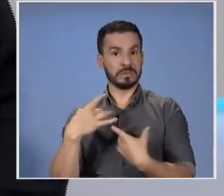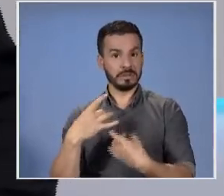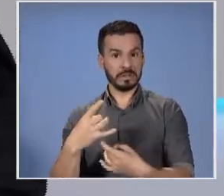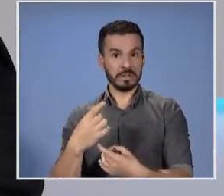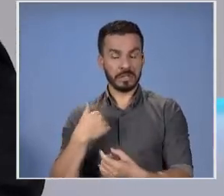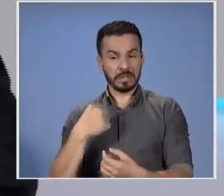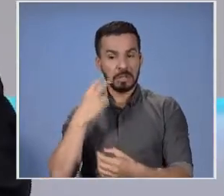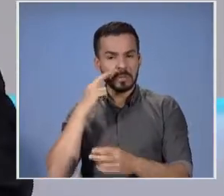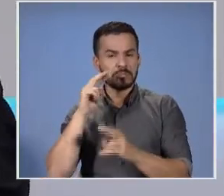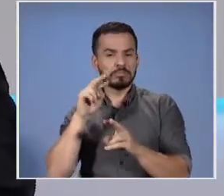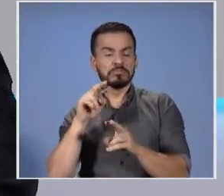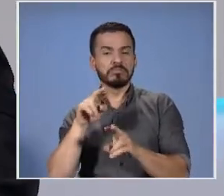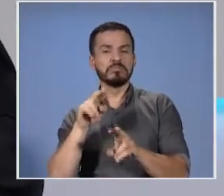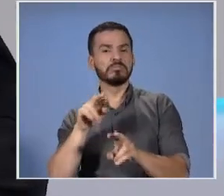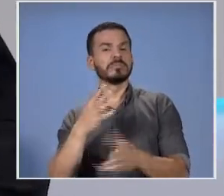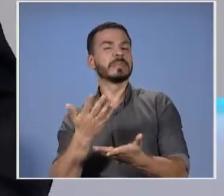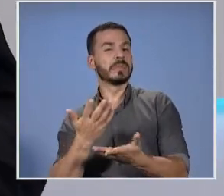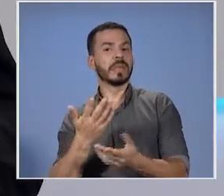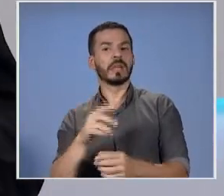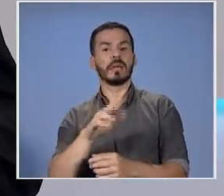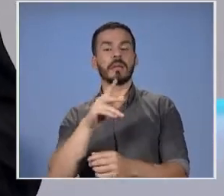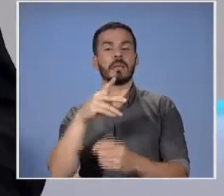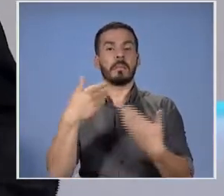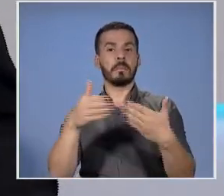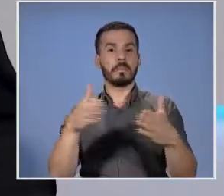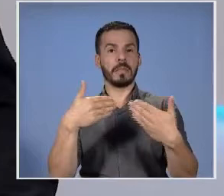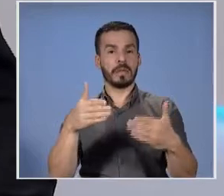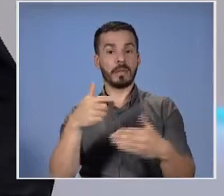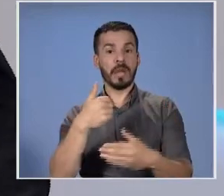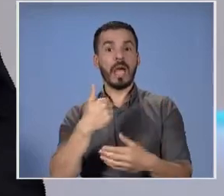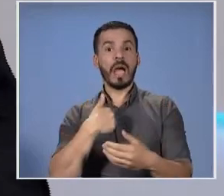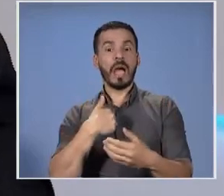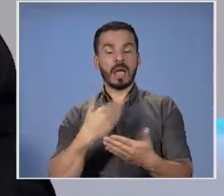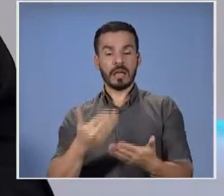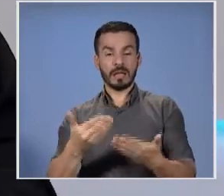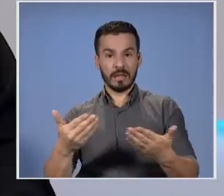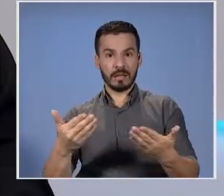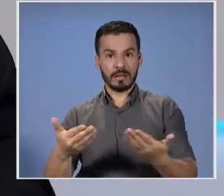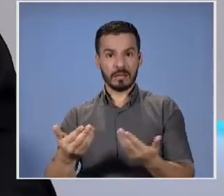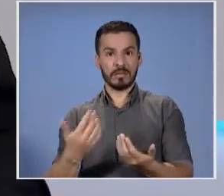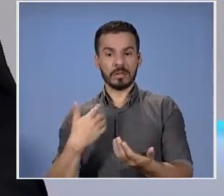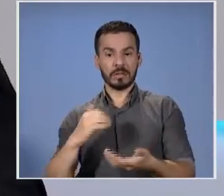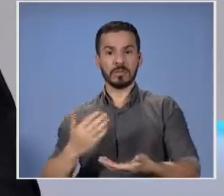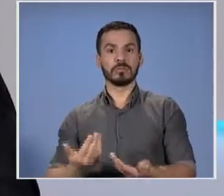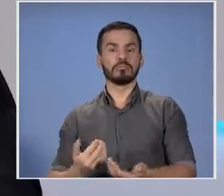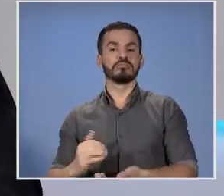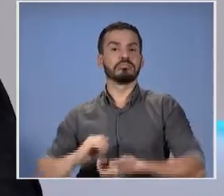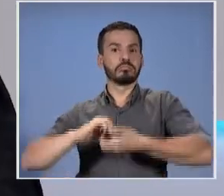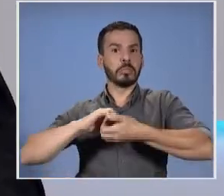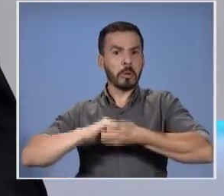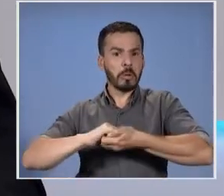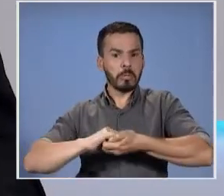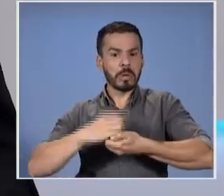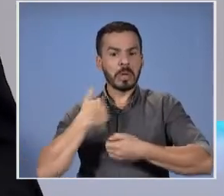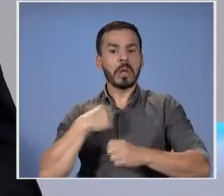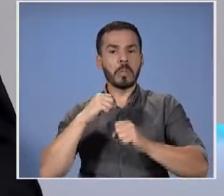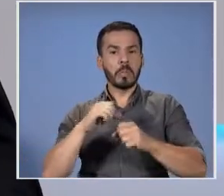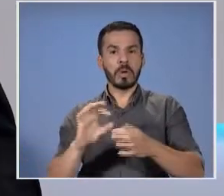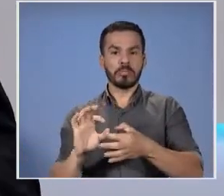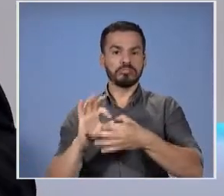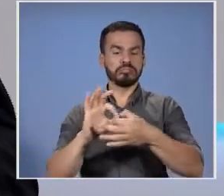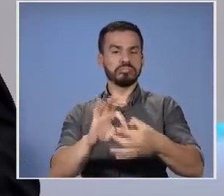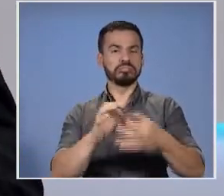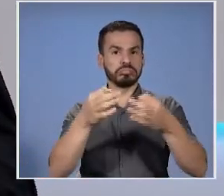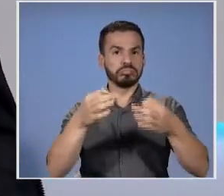a Panamá, porque creo que hay elementos complementarios entre los dos países que pueden ser muy bien